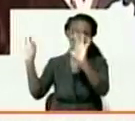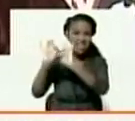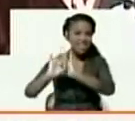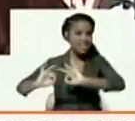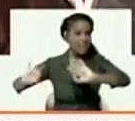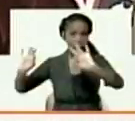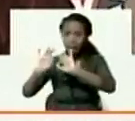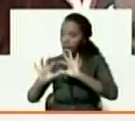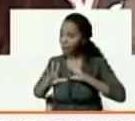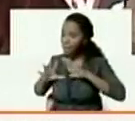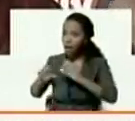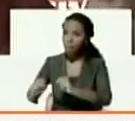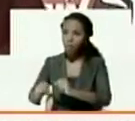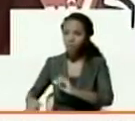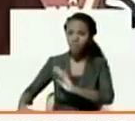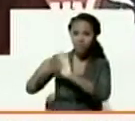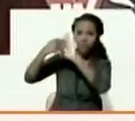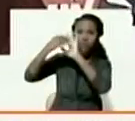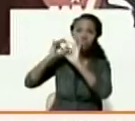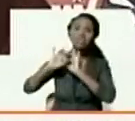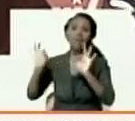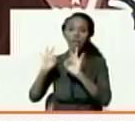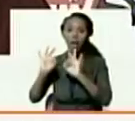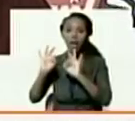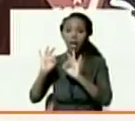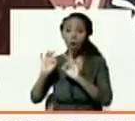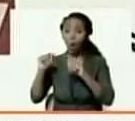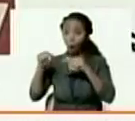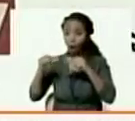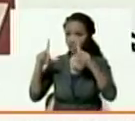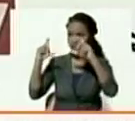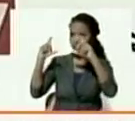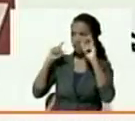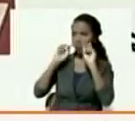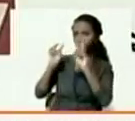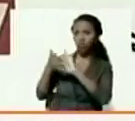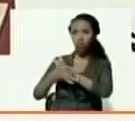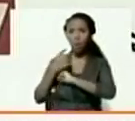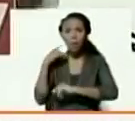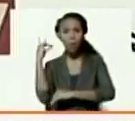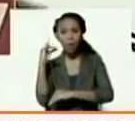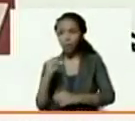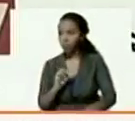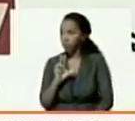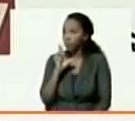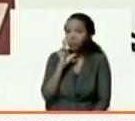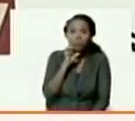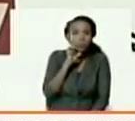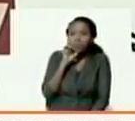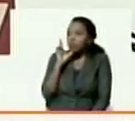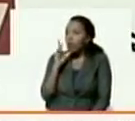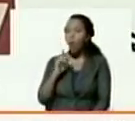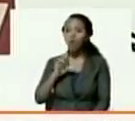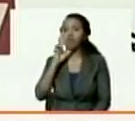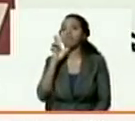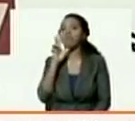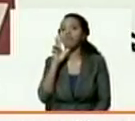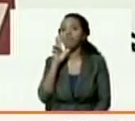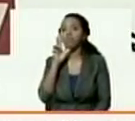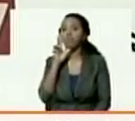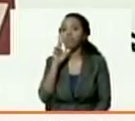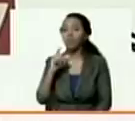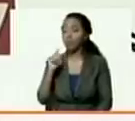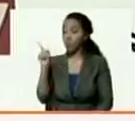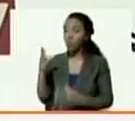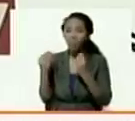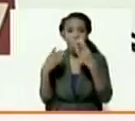el imperialismo. Mira lo que está hoy, las imágenes de Bolivia, terrible, terrible. Llegó la democracia a Bolivia. Un montón de